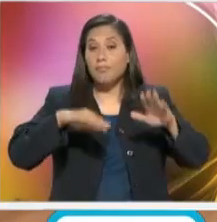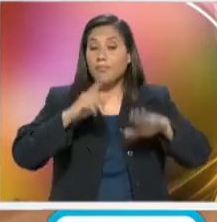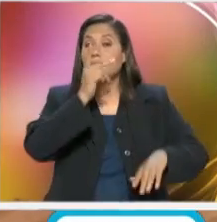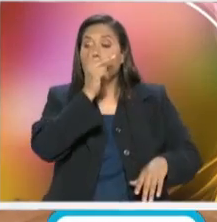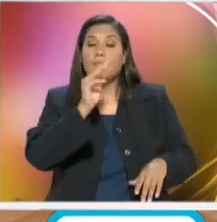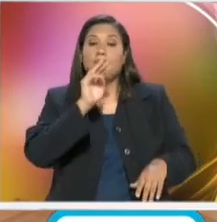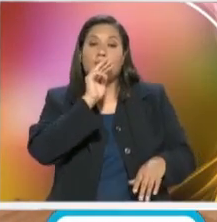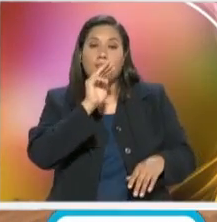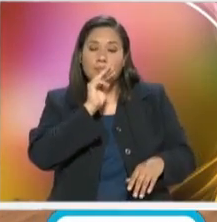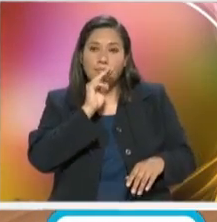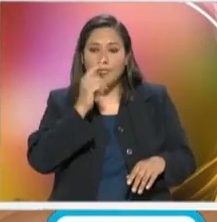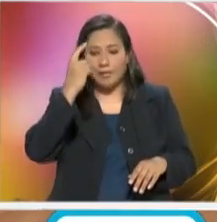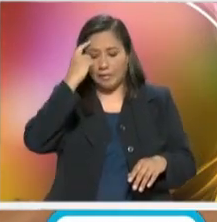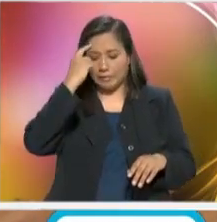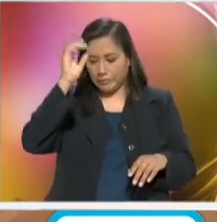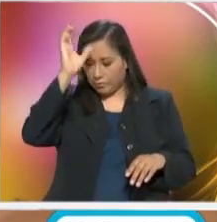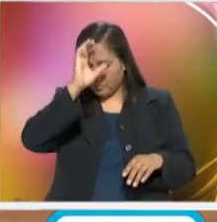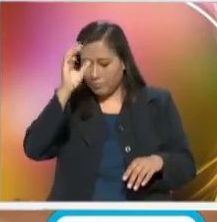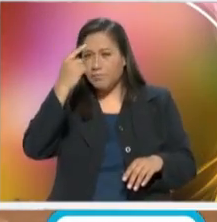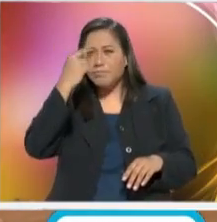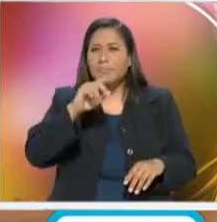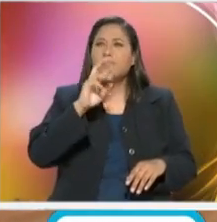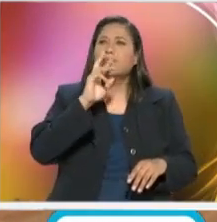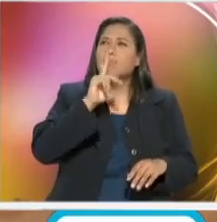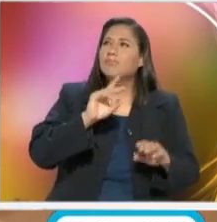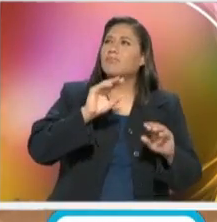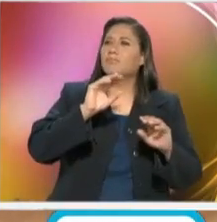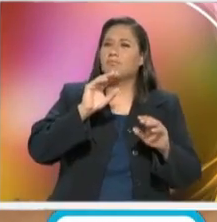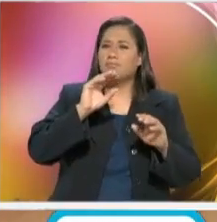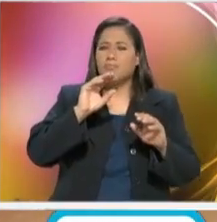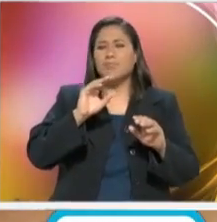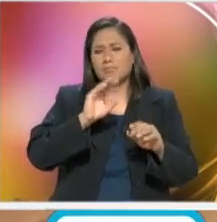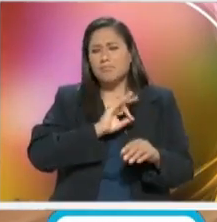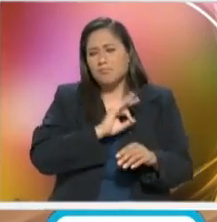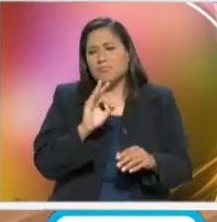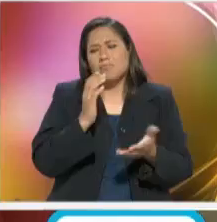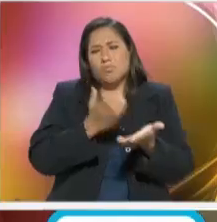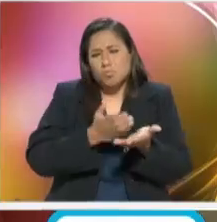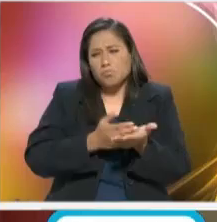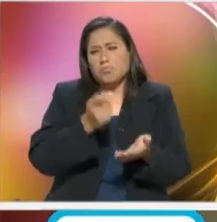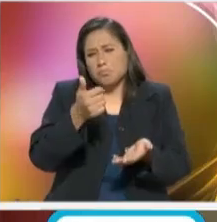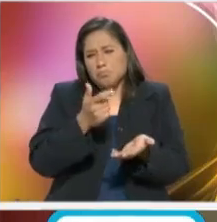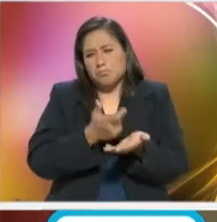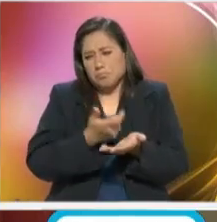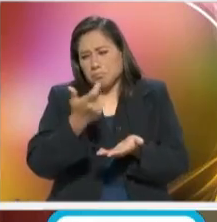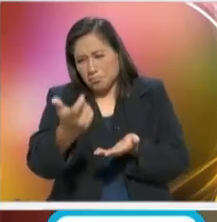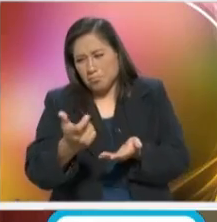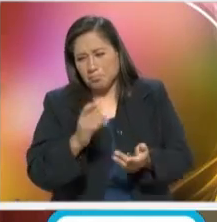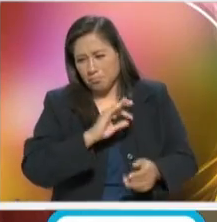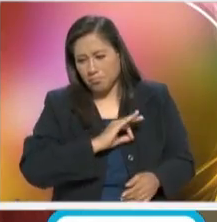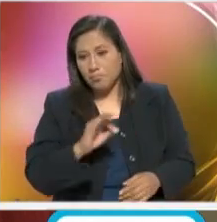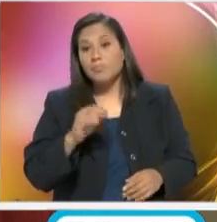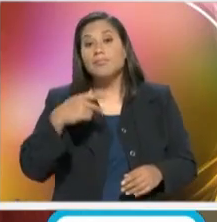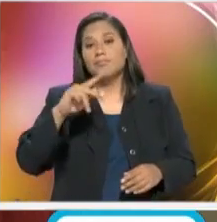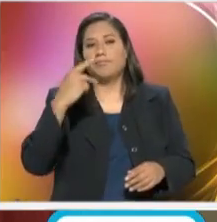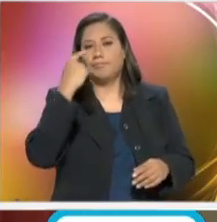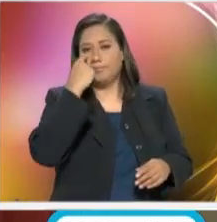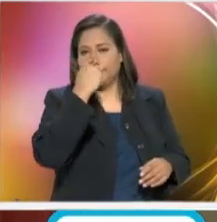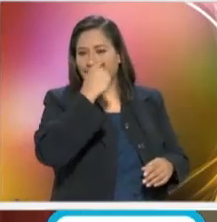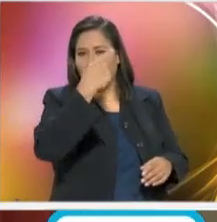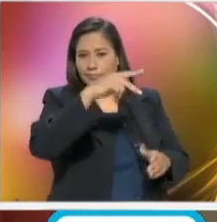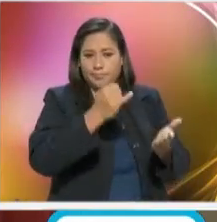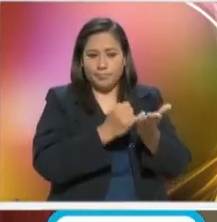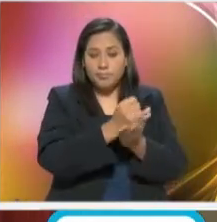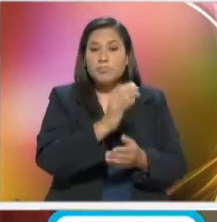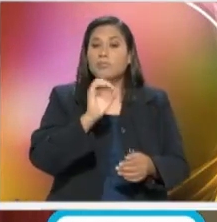padres, en la conciencia del mejoramiento que pueden tener, pues puede haber algún tipo de colaboraciones, pero eso ya es por decisión o